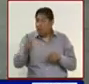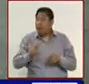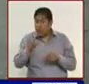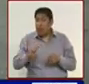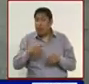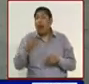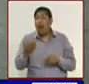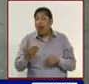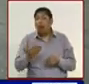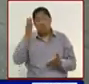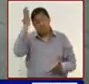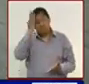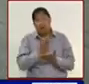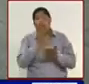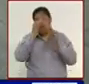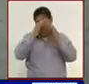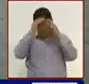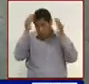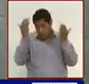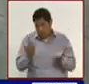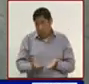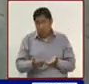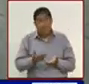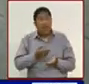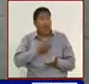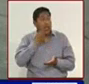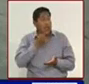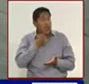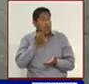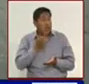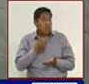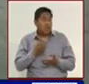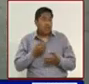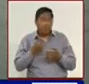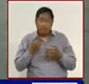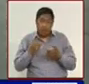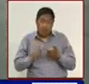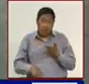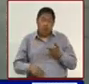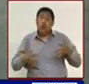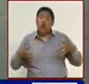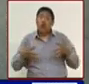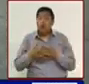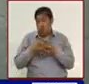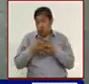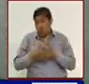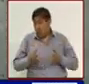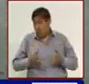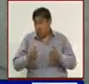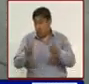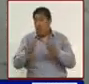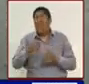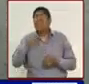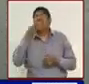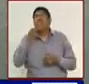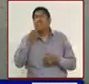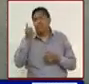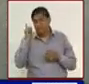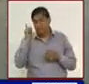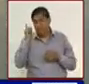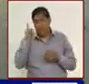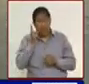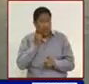tiene el paro general a nivel nacional, sí, que es un paro movilizado con bloqueo de carreteras, según la dirigencia del magisterio lo ha